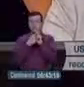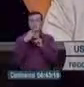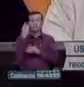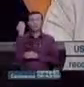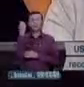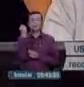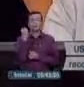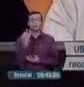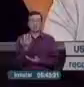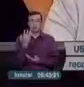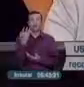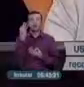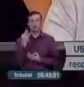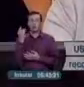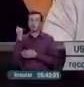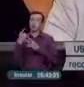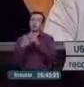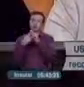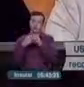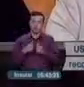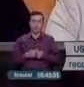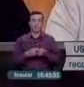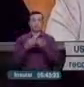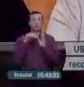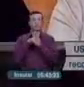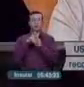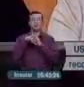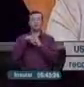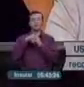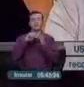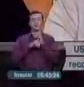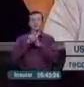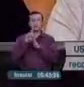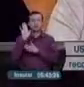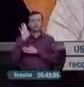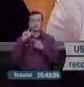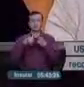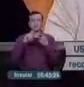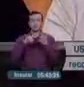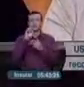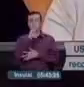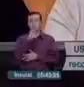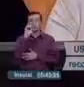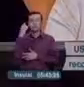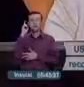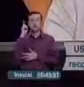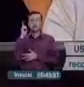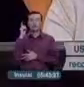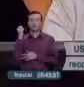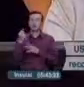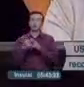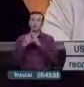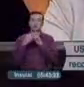emergencia es una de las líneas contingentes que tenemos del Banco Interamericano de Desarrollo. Son 400 millones de dólares que